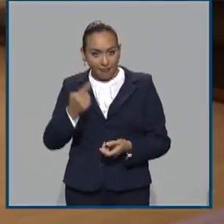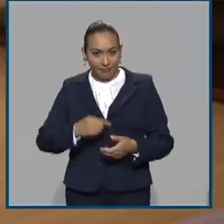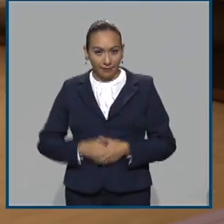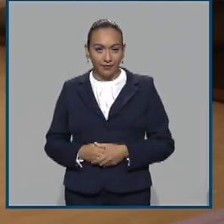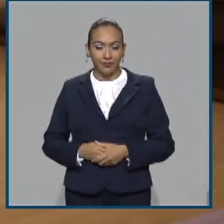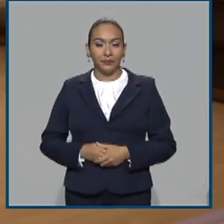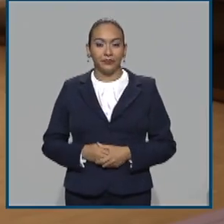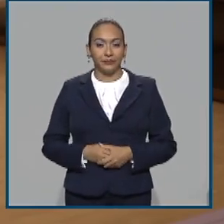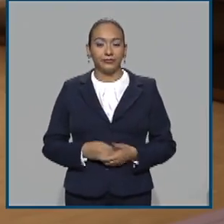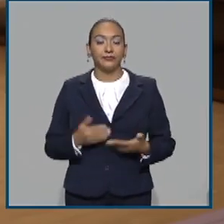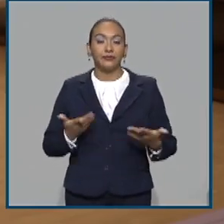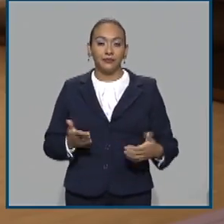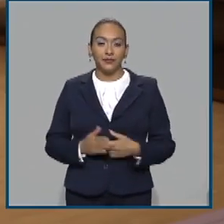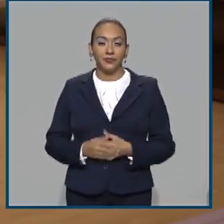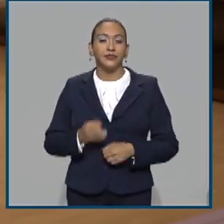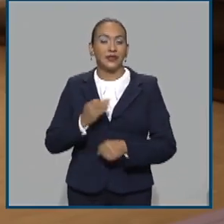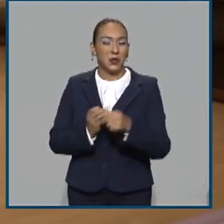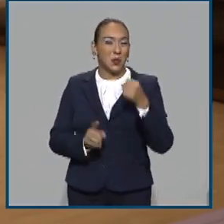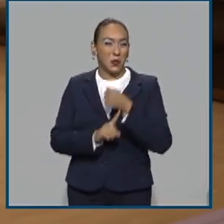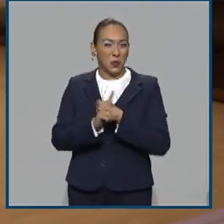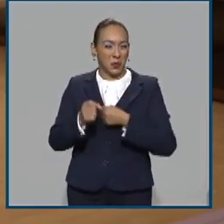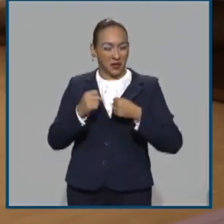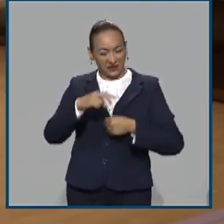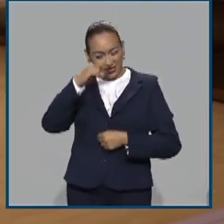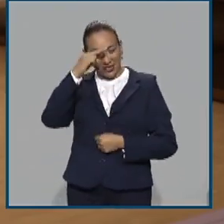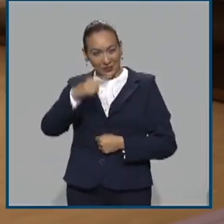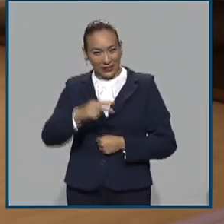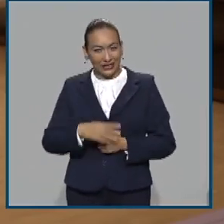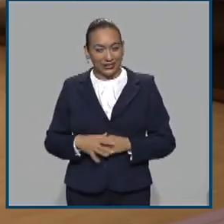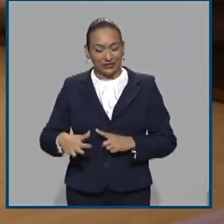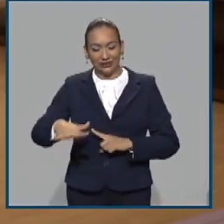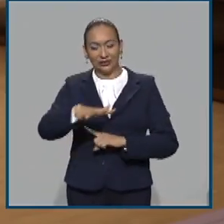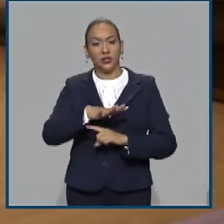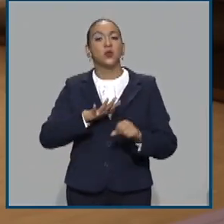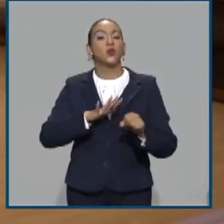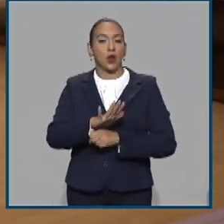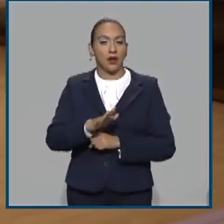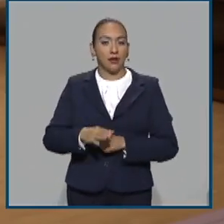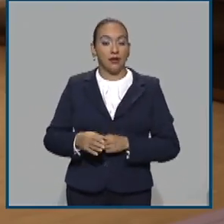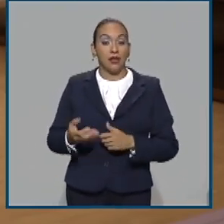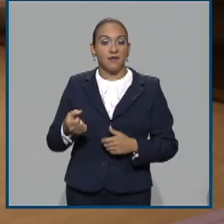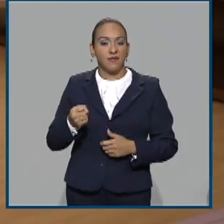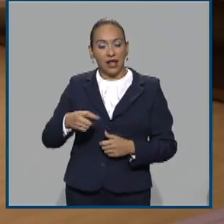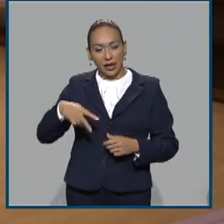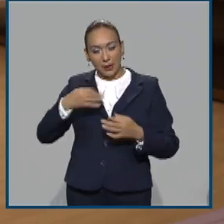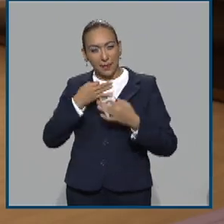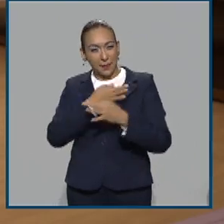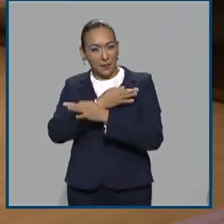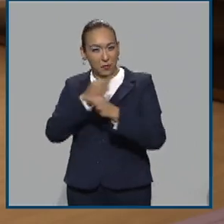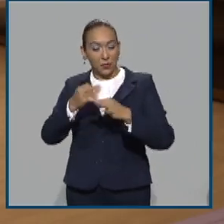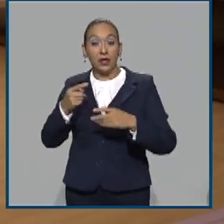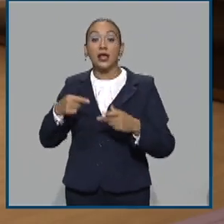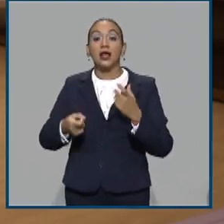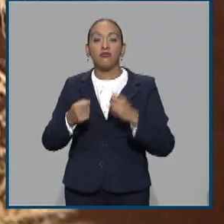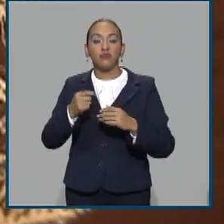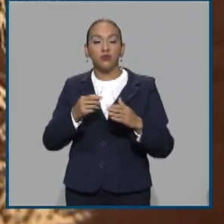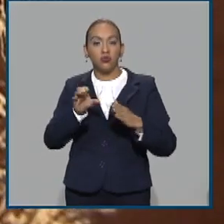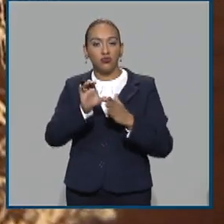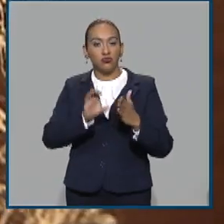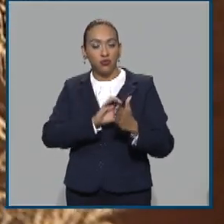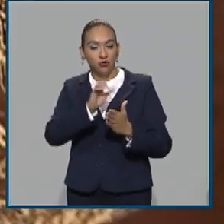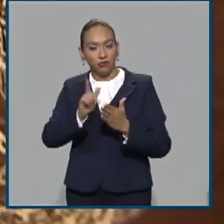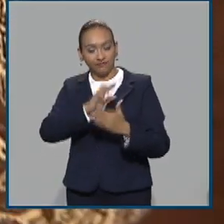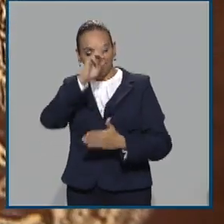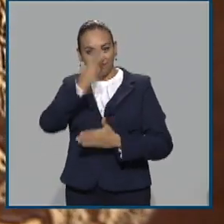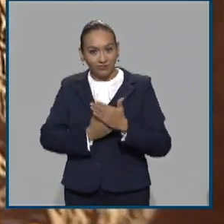Y en un contexto de crisis que enfrenta nuestro país, donde el poder público transgrede de manera deliberada los mandatos de la Constitución,